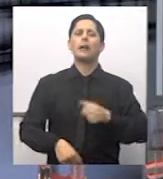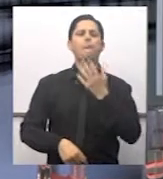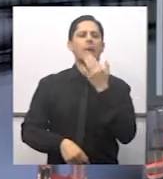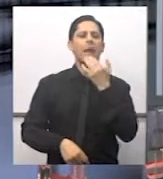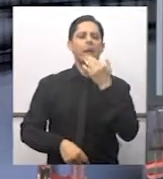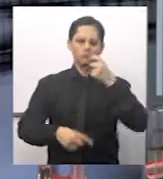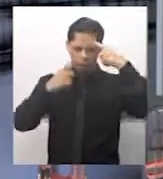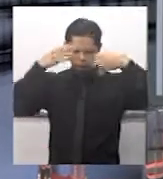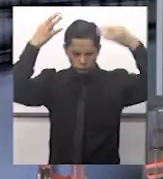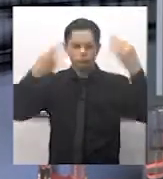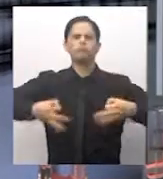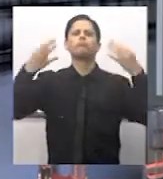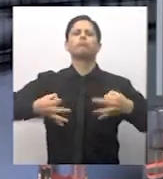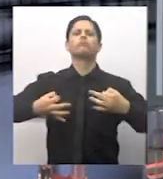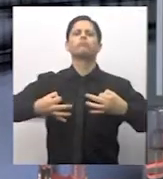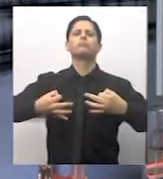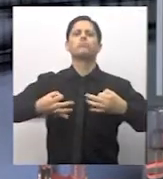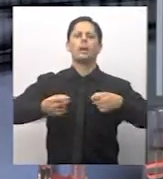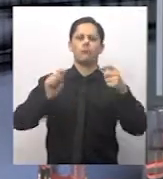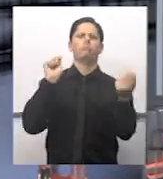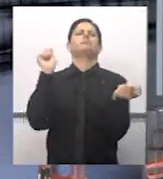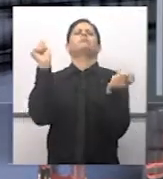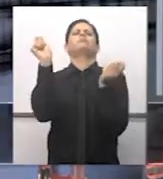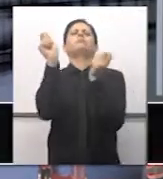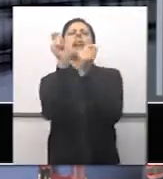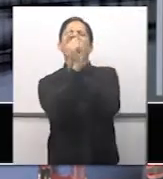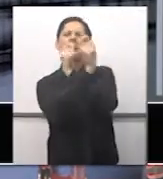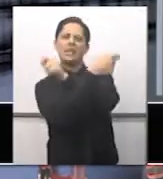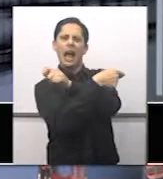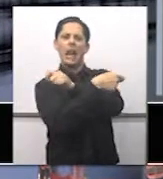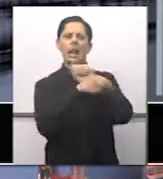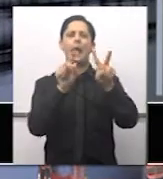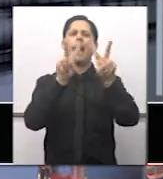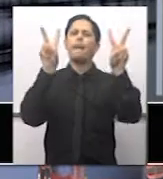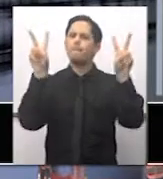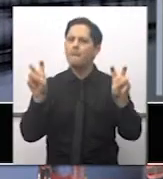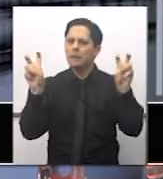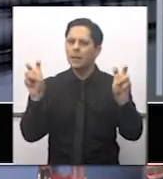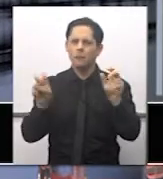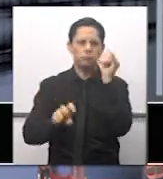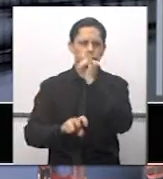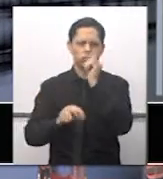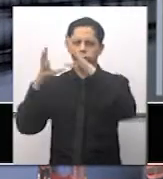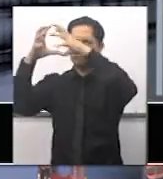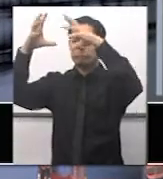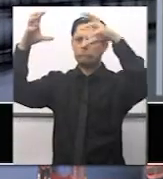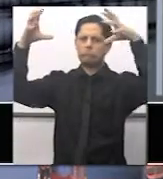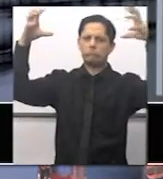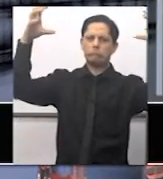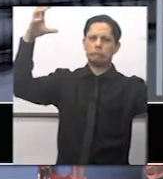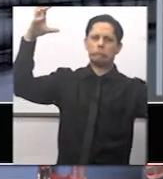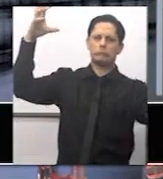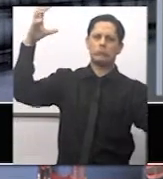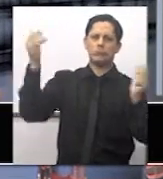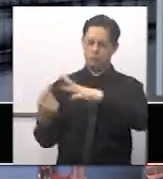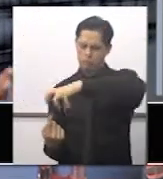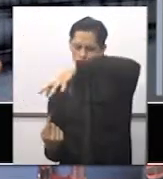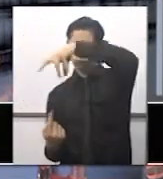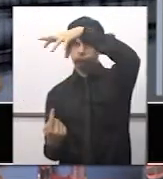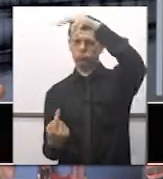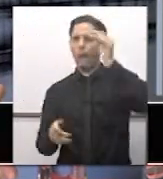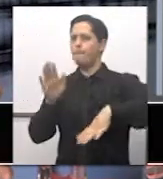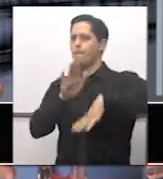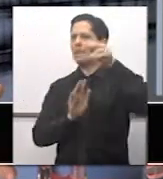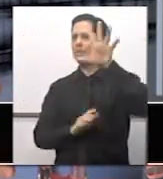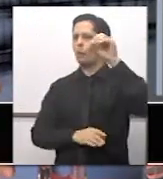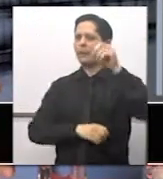del presidente de que iba a haber un cambio radical en materia de contaminación en estos territorios de más de